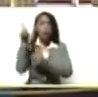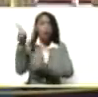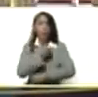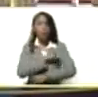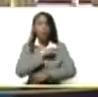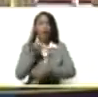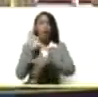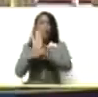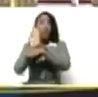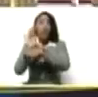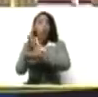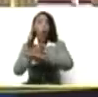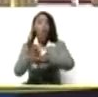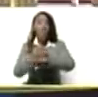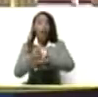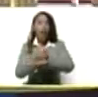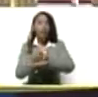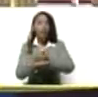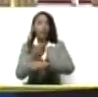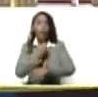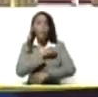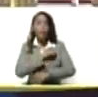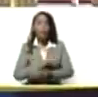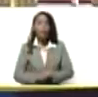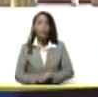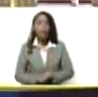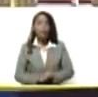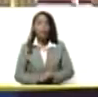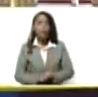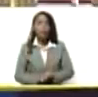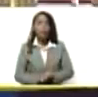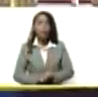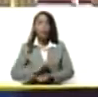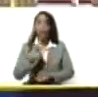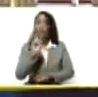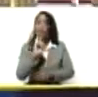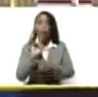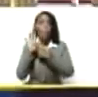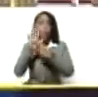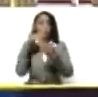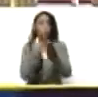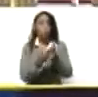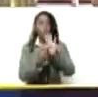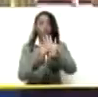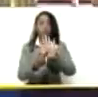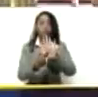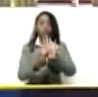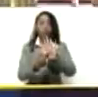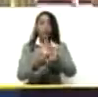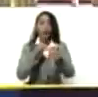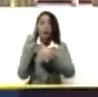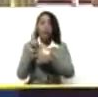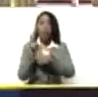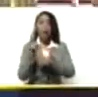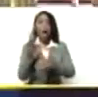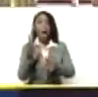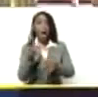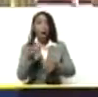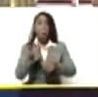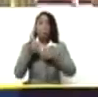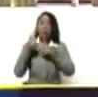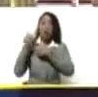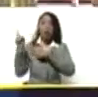y por la policía de españa y nos dan señales nos parece que es bueno el terrorismo